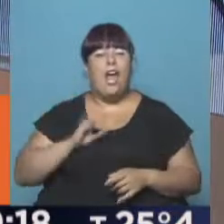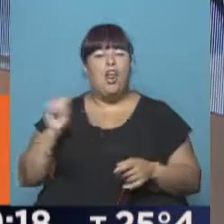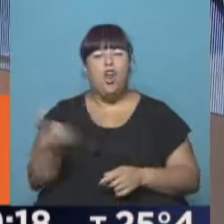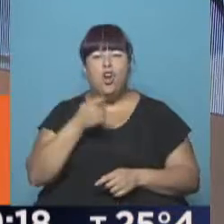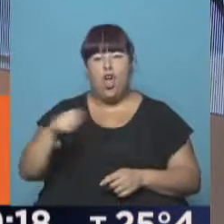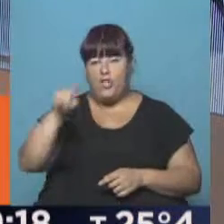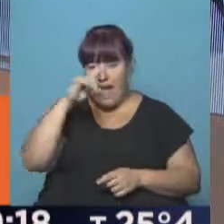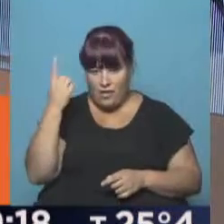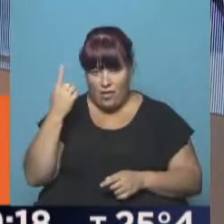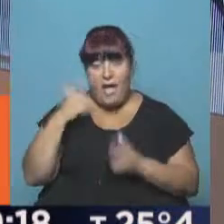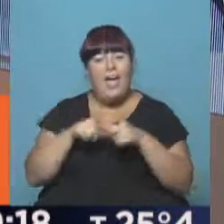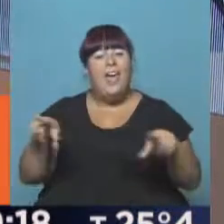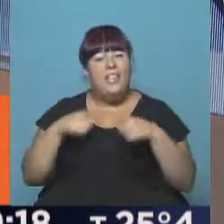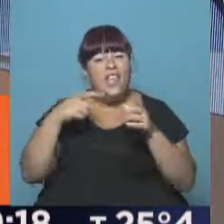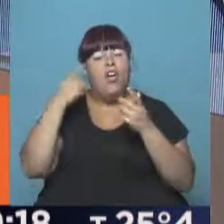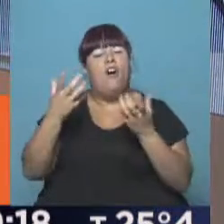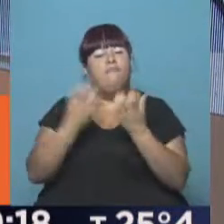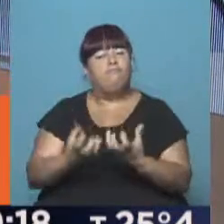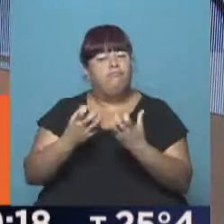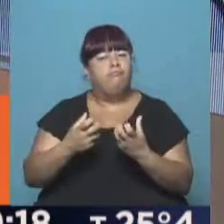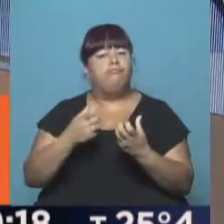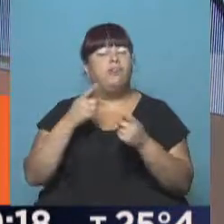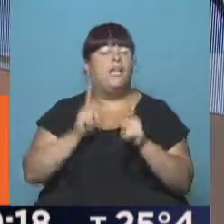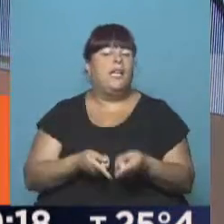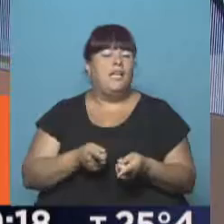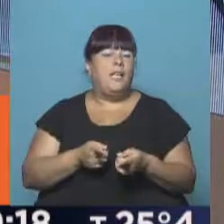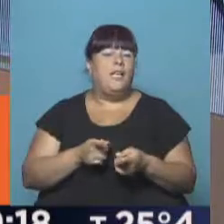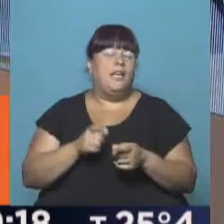rock nacional, un disco que fue grabado y cuya